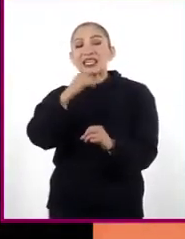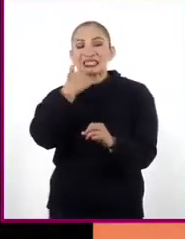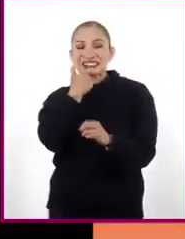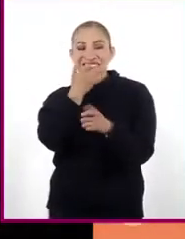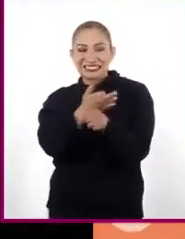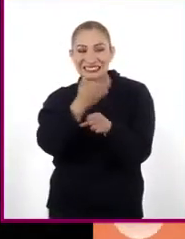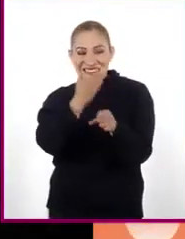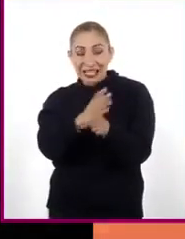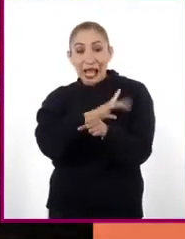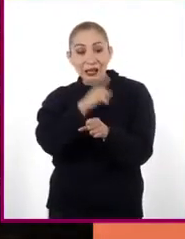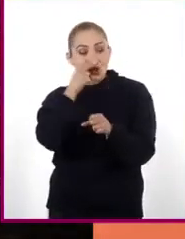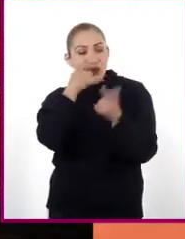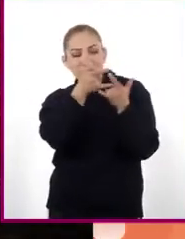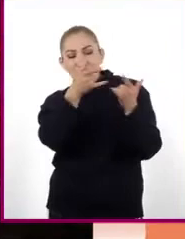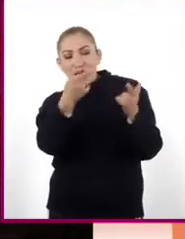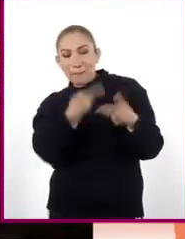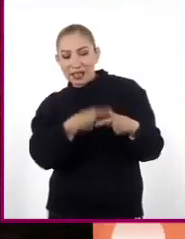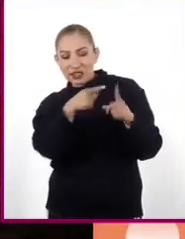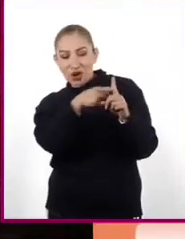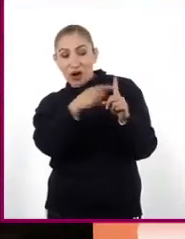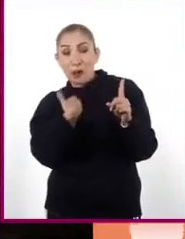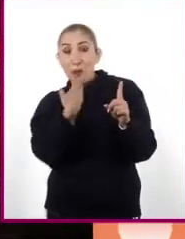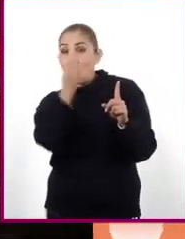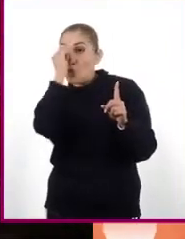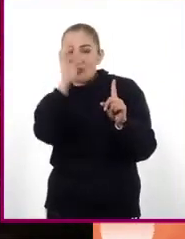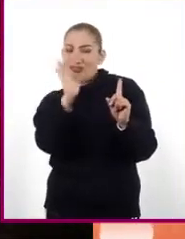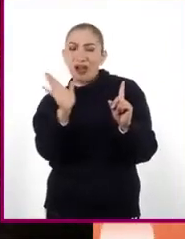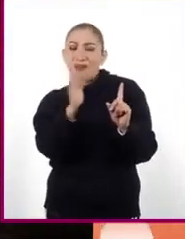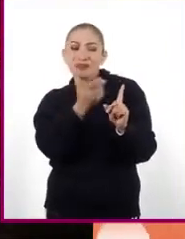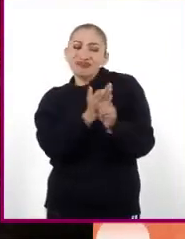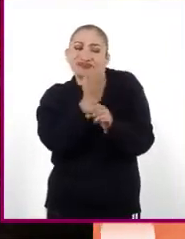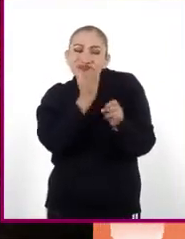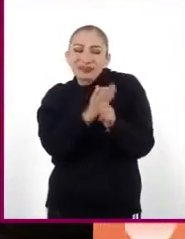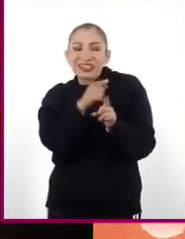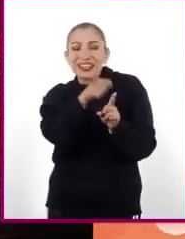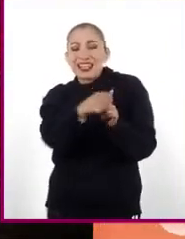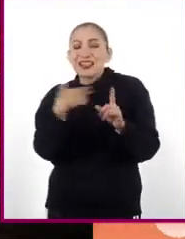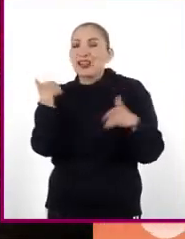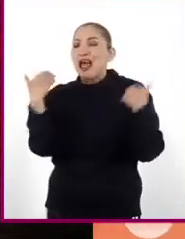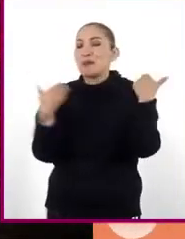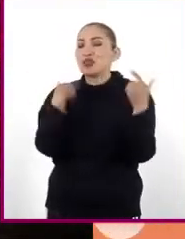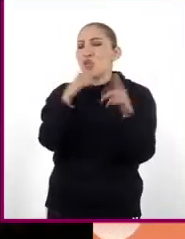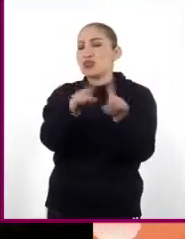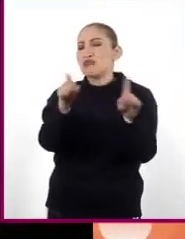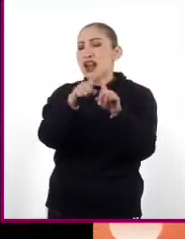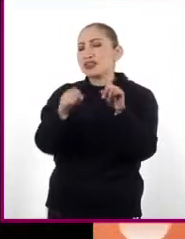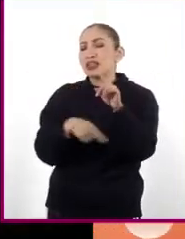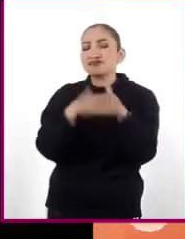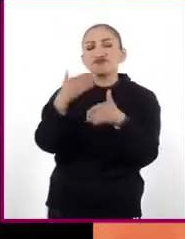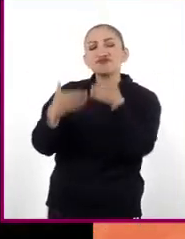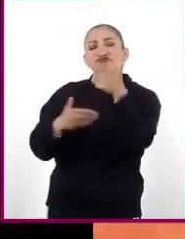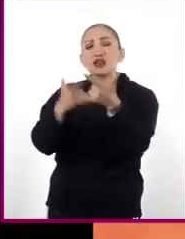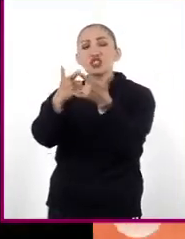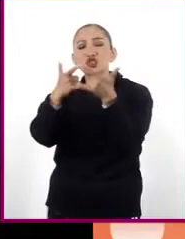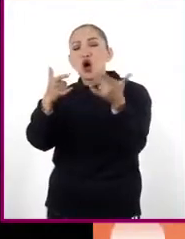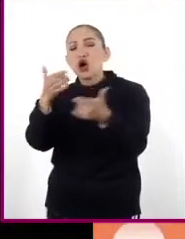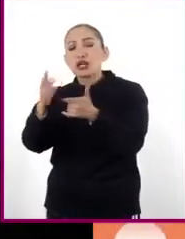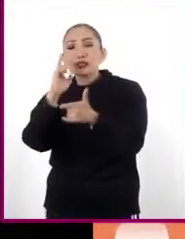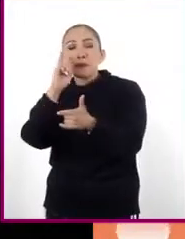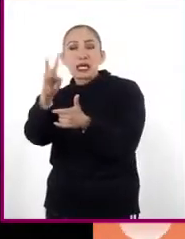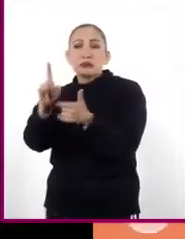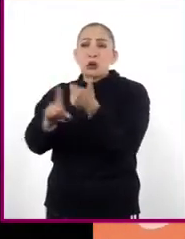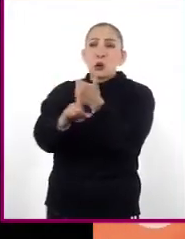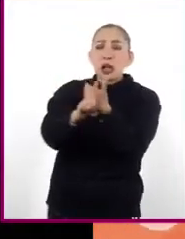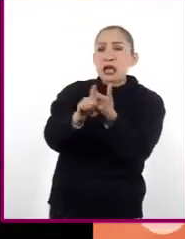la trayectoria de un héroe que no es totalmente virtuoso y que vive diversas aventuras. En su recorrido, el protagonista se